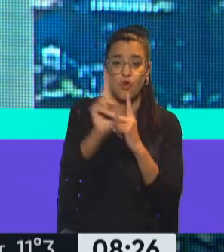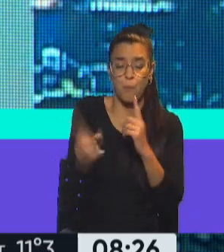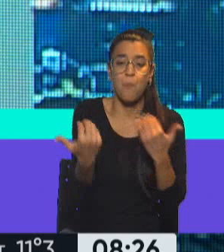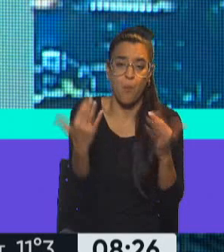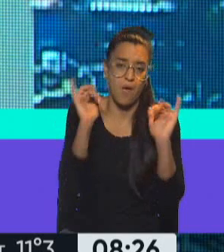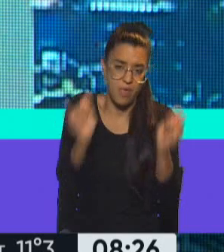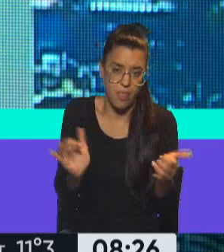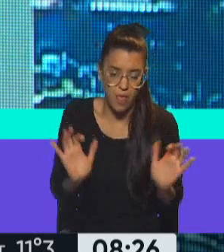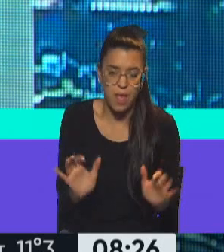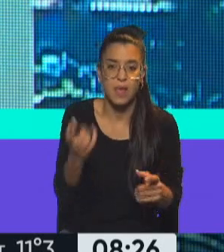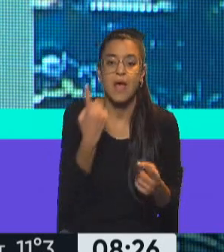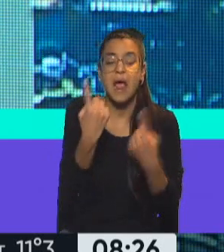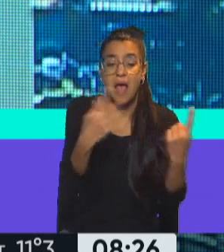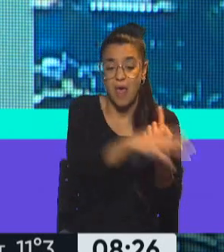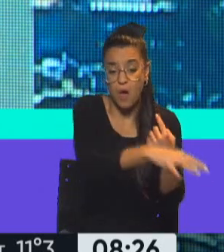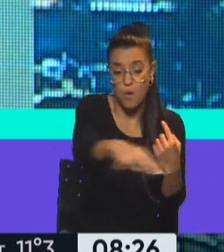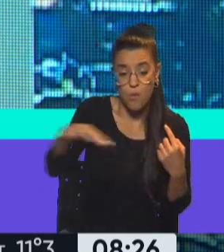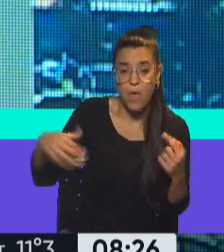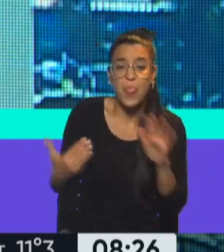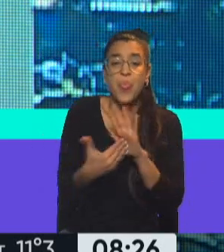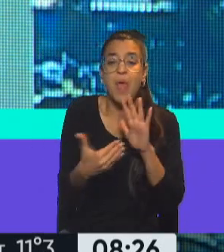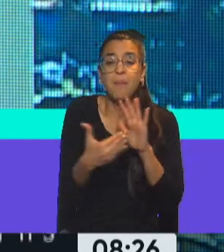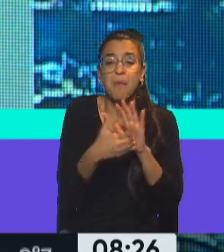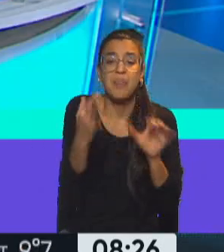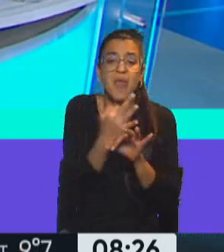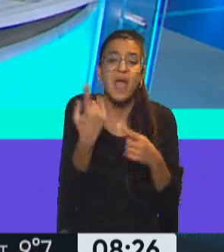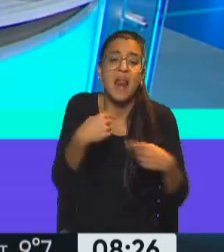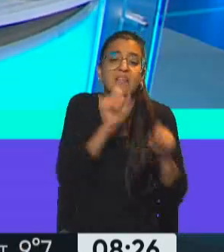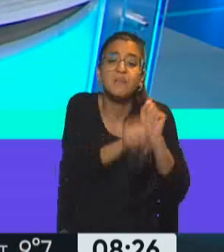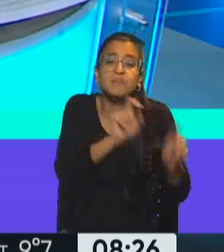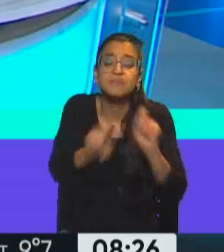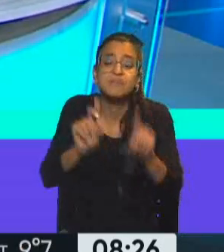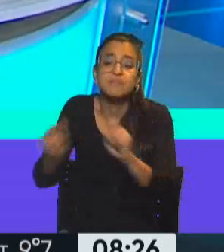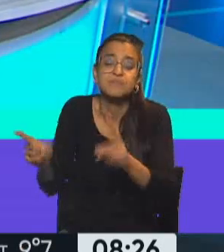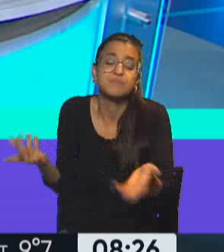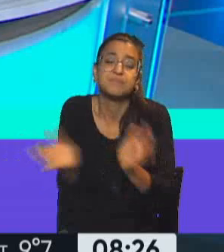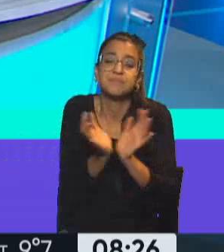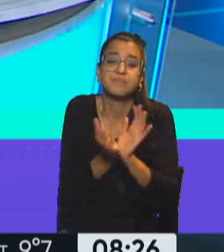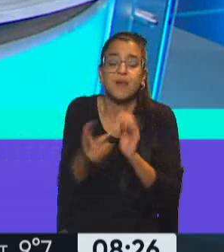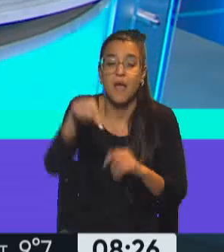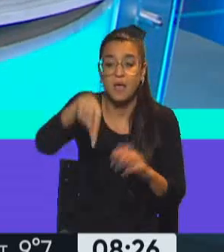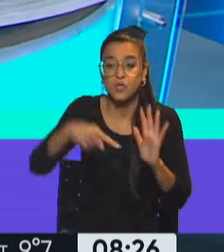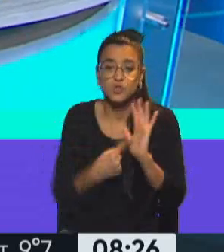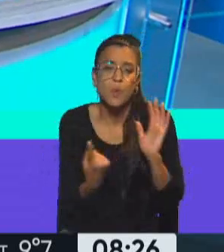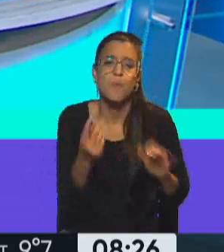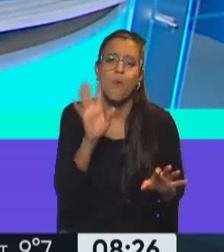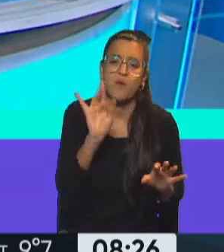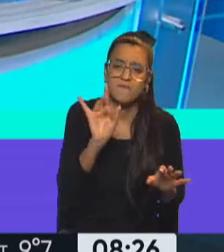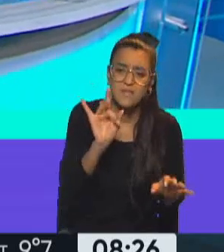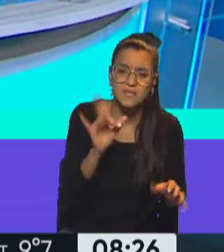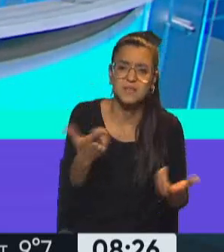puede hacer. Cada jurisdicción, de acuerdo a sus características, definirá. Yo siempre digo, en Ciudad de Buenos Aires es muy difícil que uno